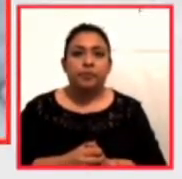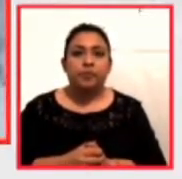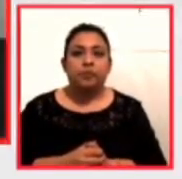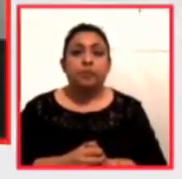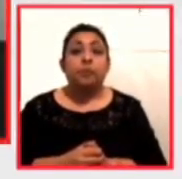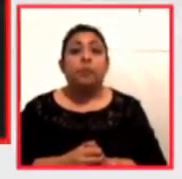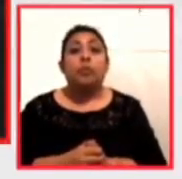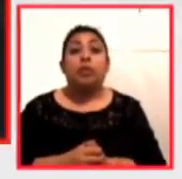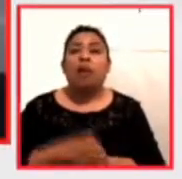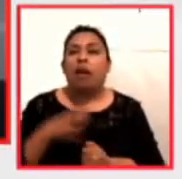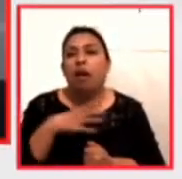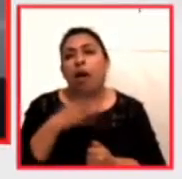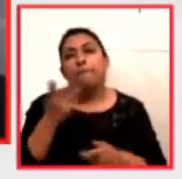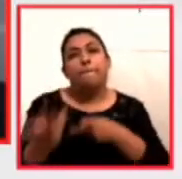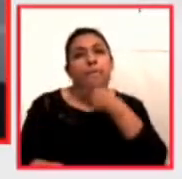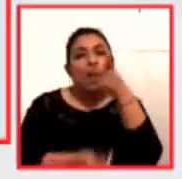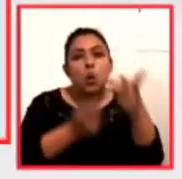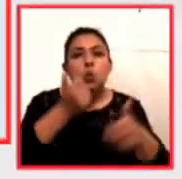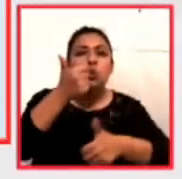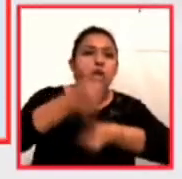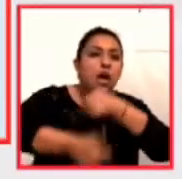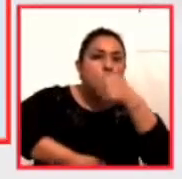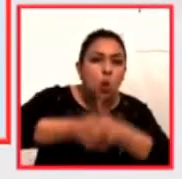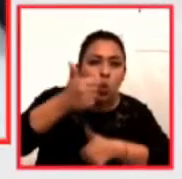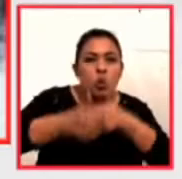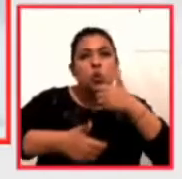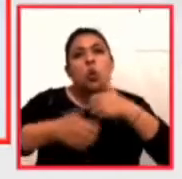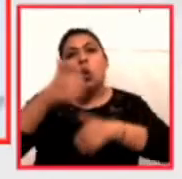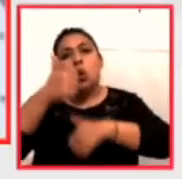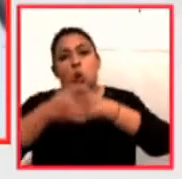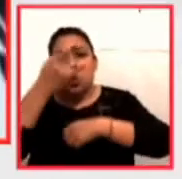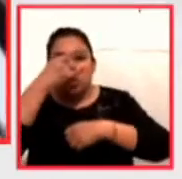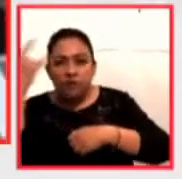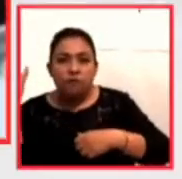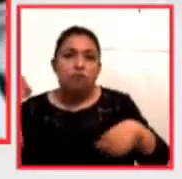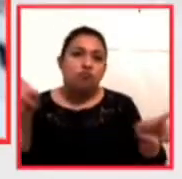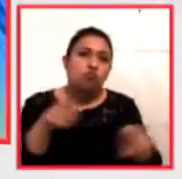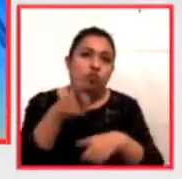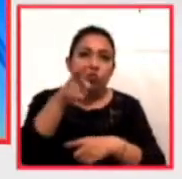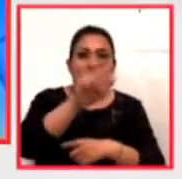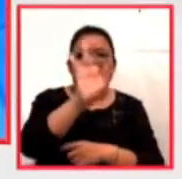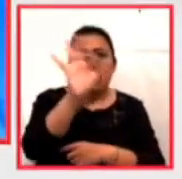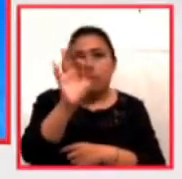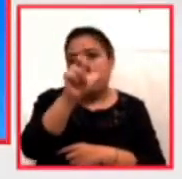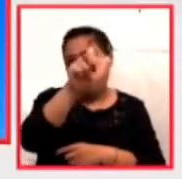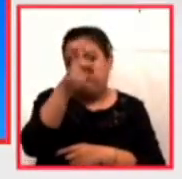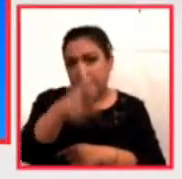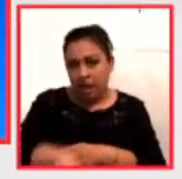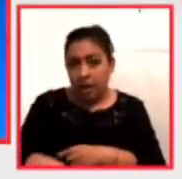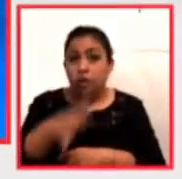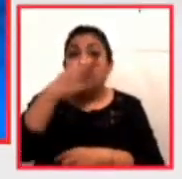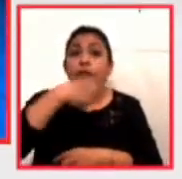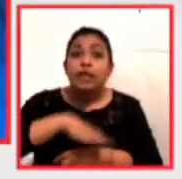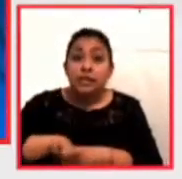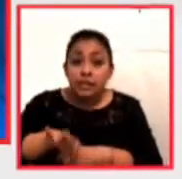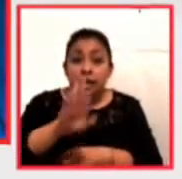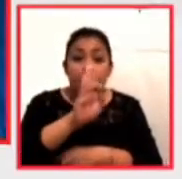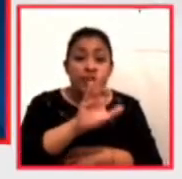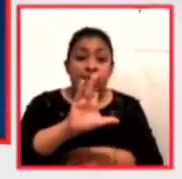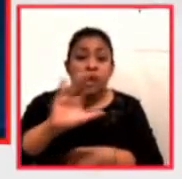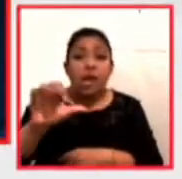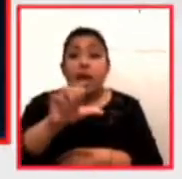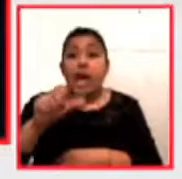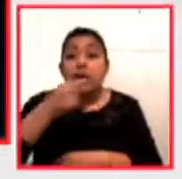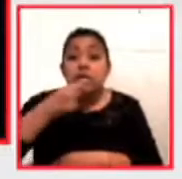Con trivias, concursos de disfraces, música y descuentos, celebrará el Fondo de Cultura Económica en su día a los lectores más